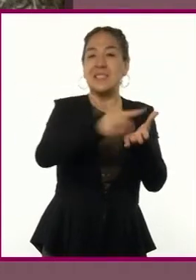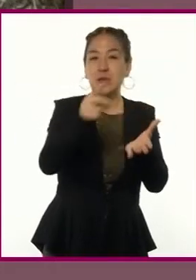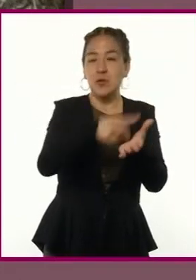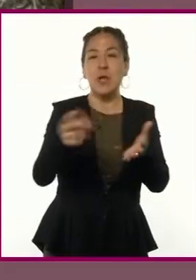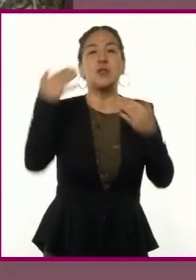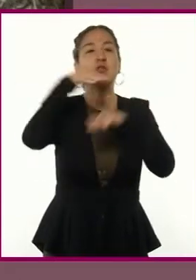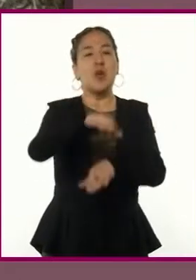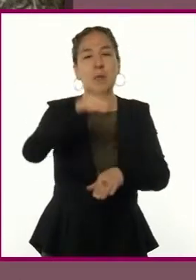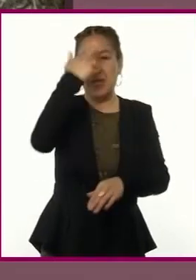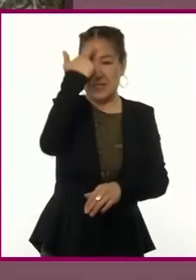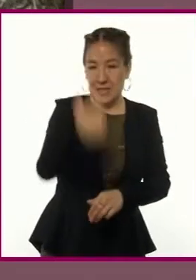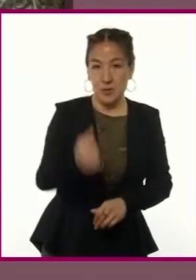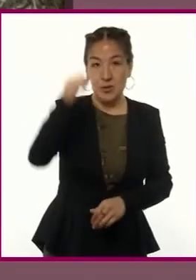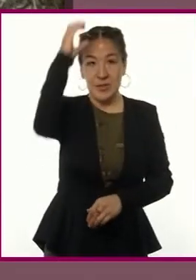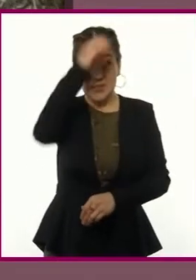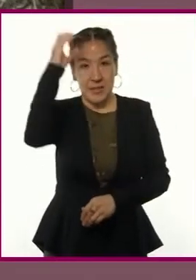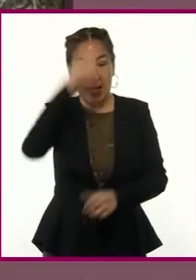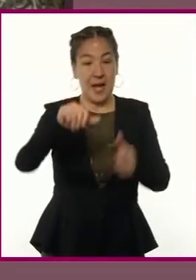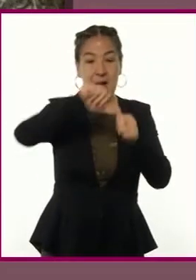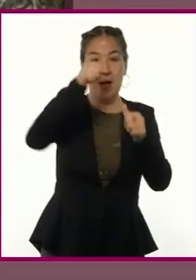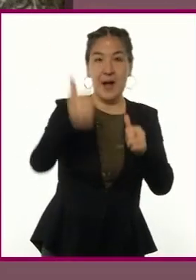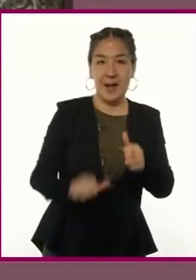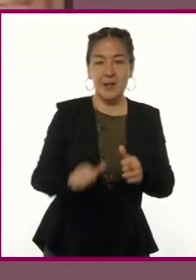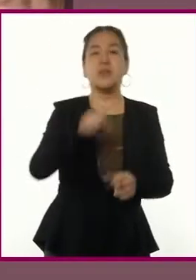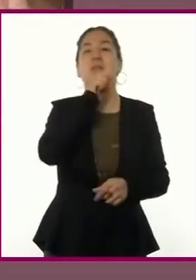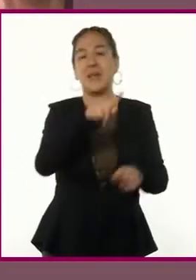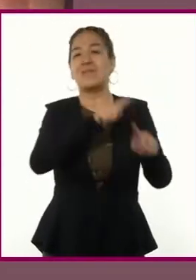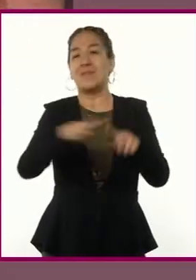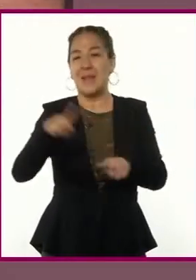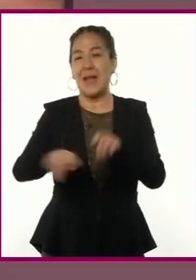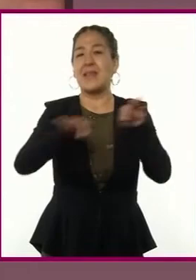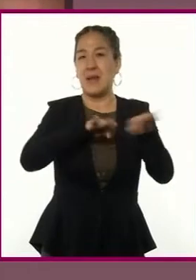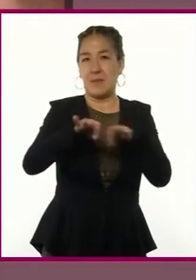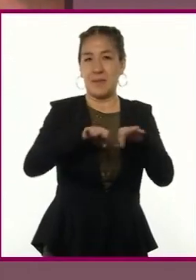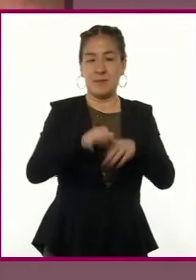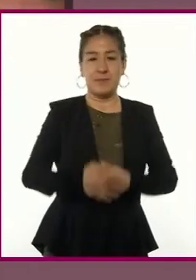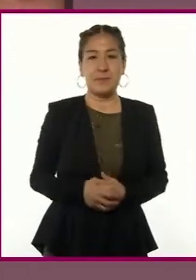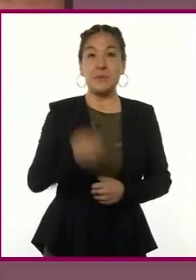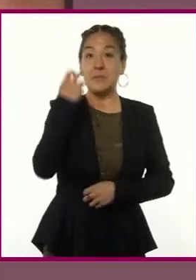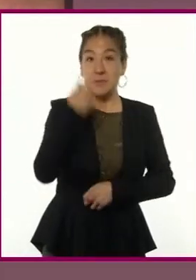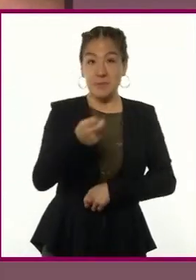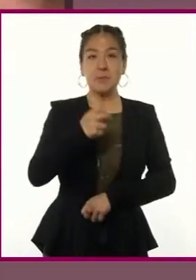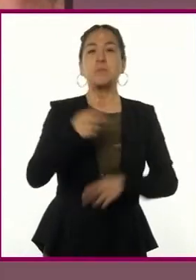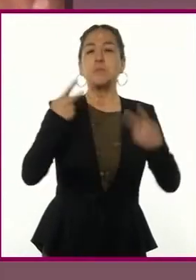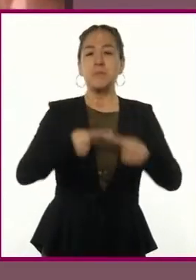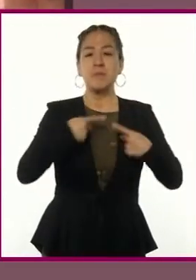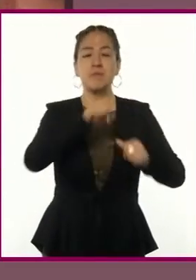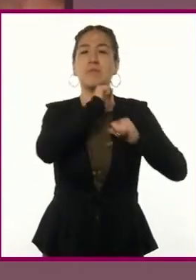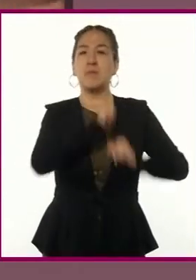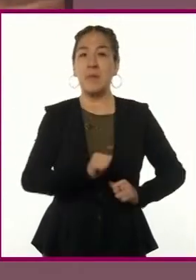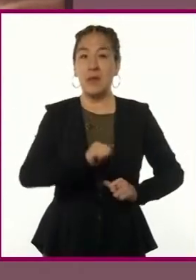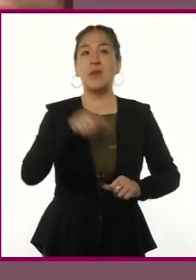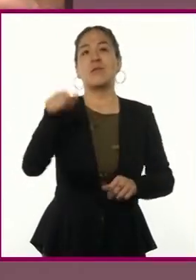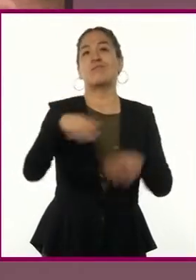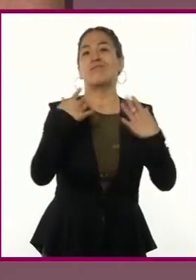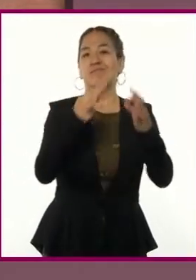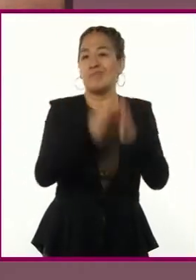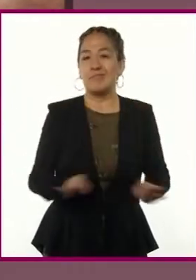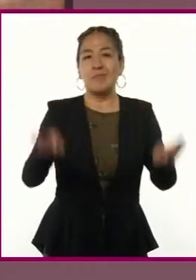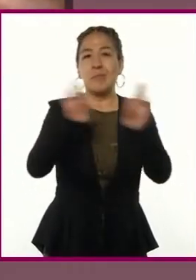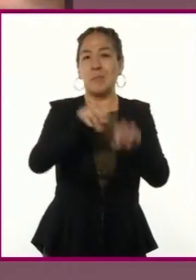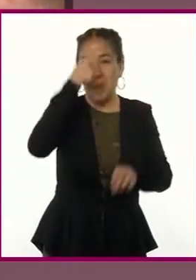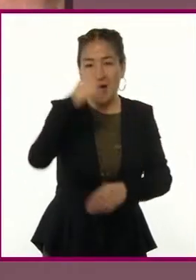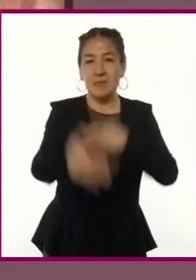las ciencias, las artes y los oficios. Estos autores y sus obras tuvieron un papel importante